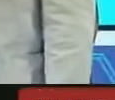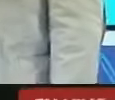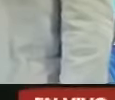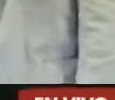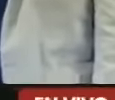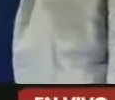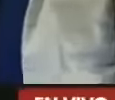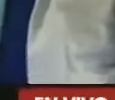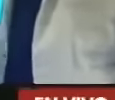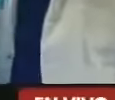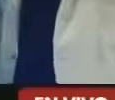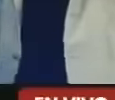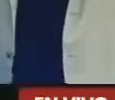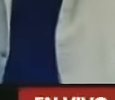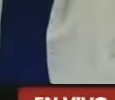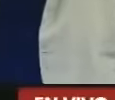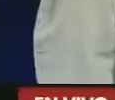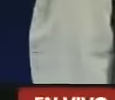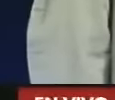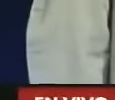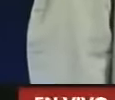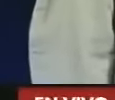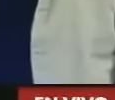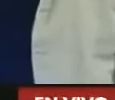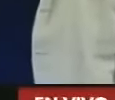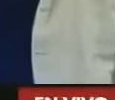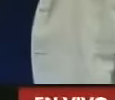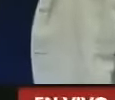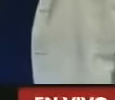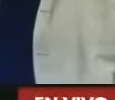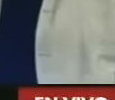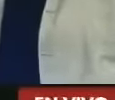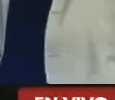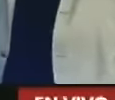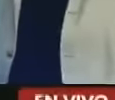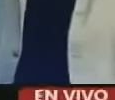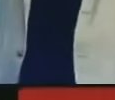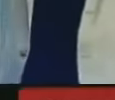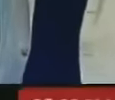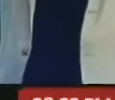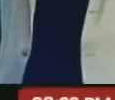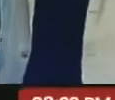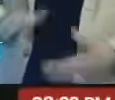Y ahora nos vamos con Maduro Más, Pueblo.